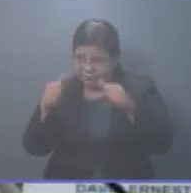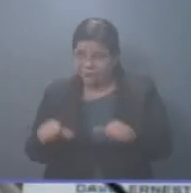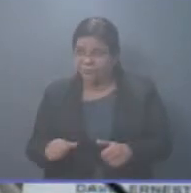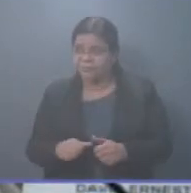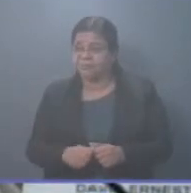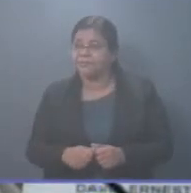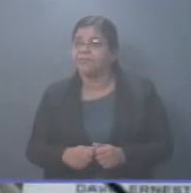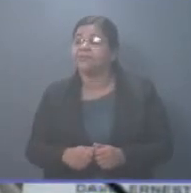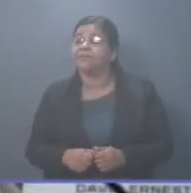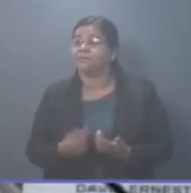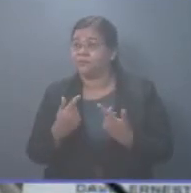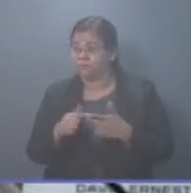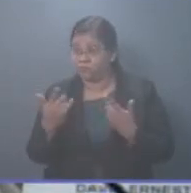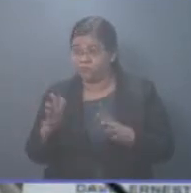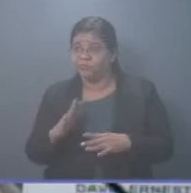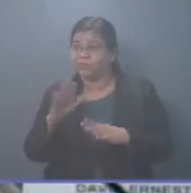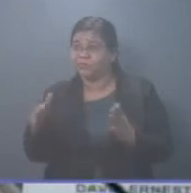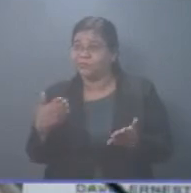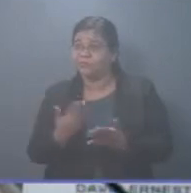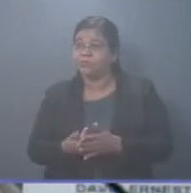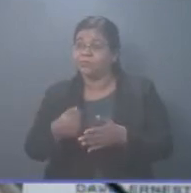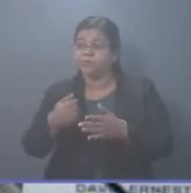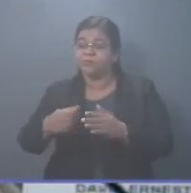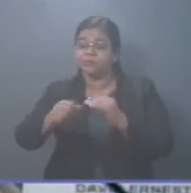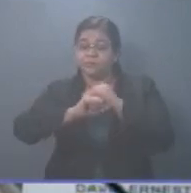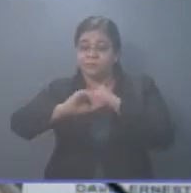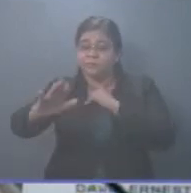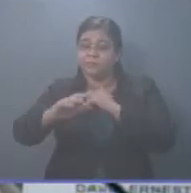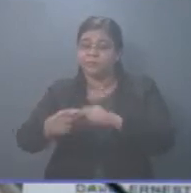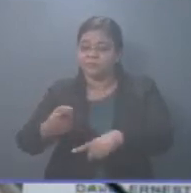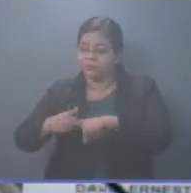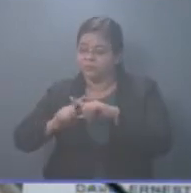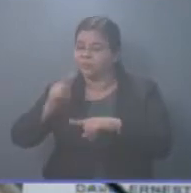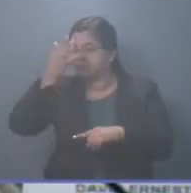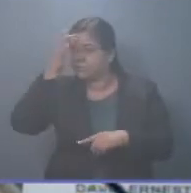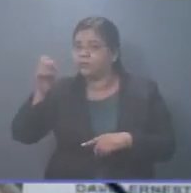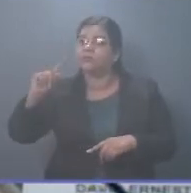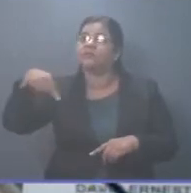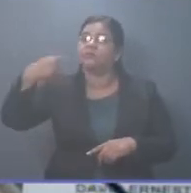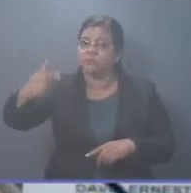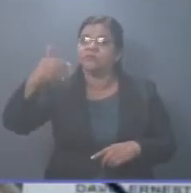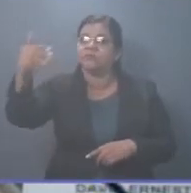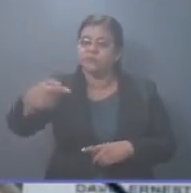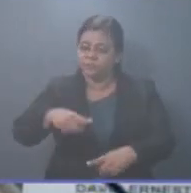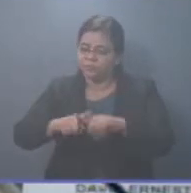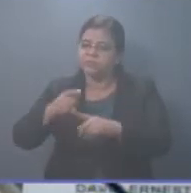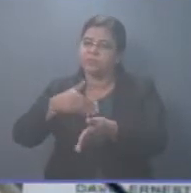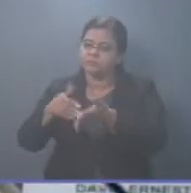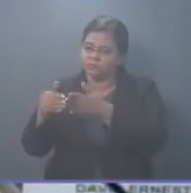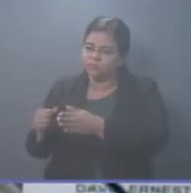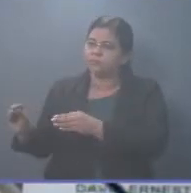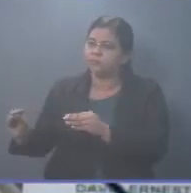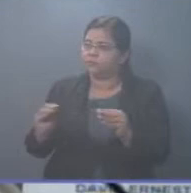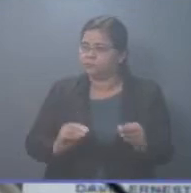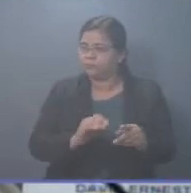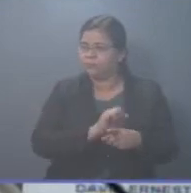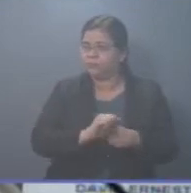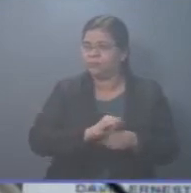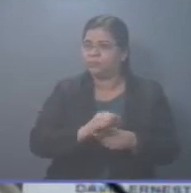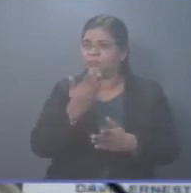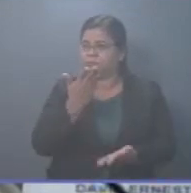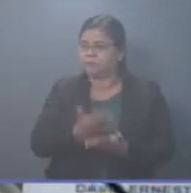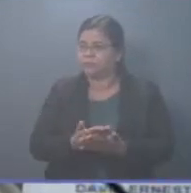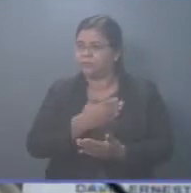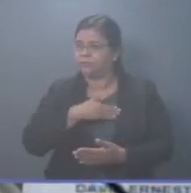observaciones y sea publicada en abril, estaríamos hablando que en abril del otro año entraría en vigencia según la propuesta